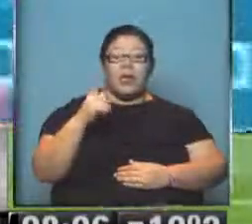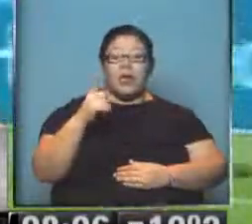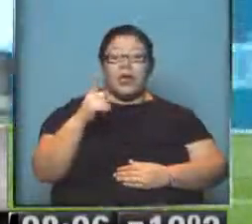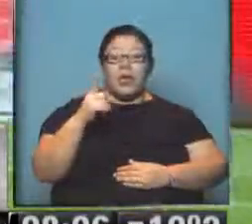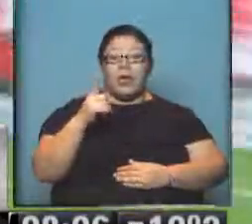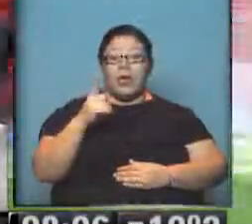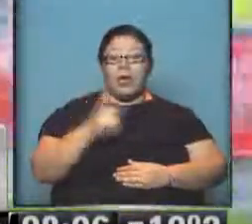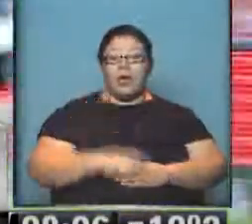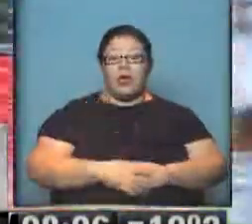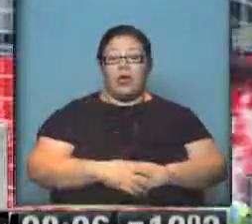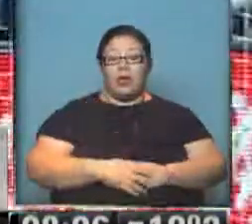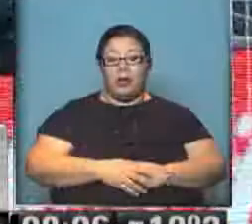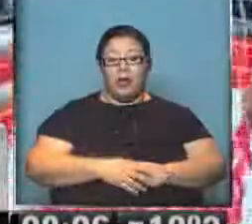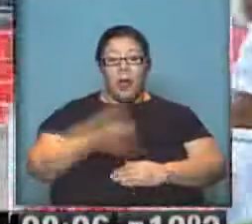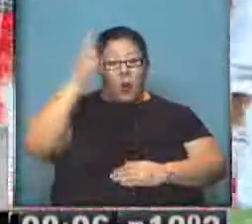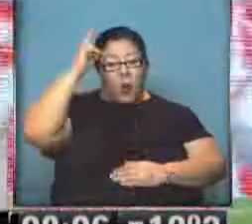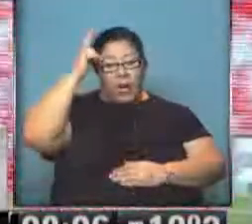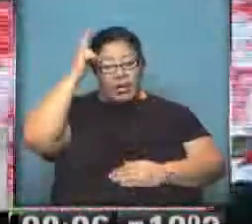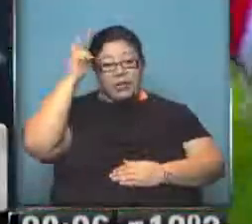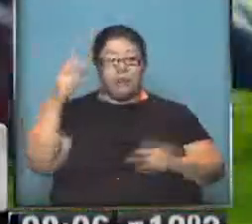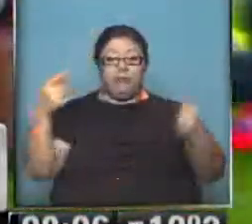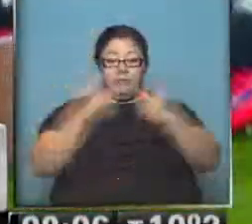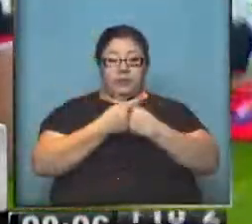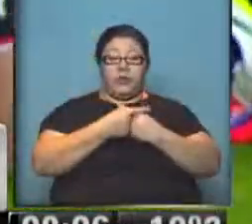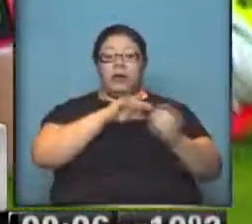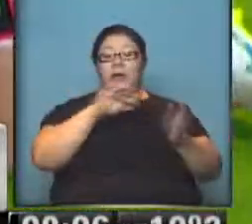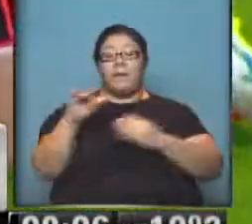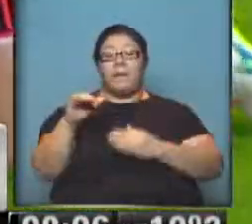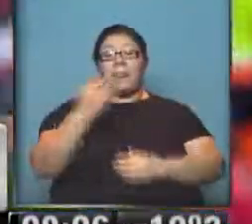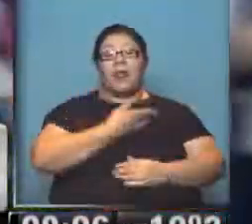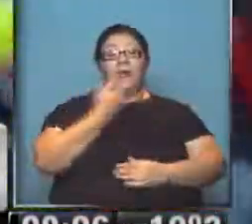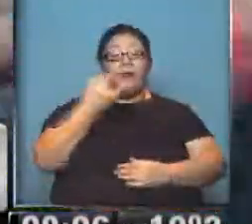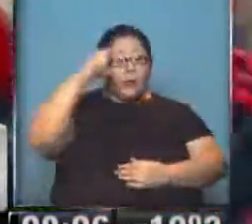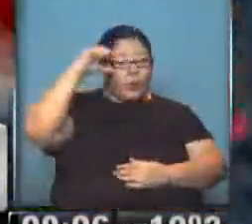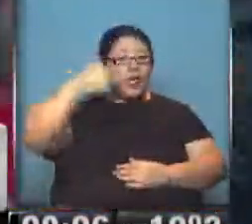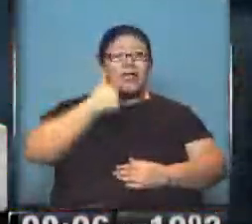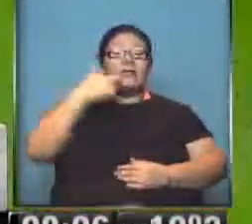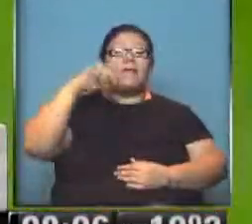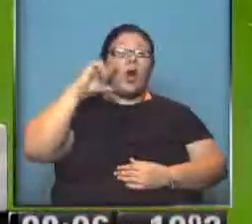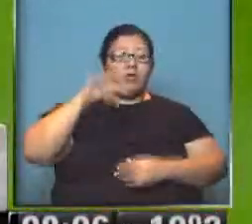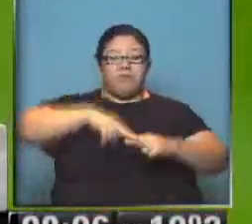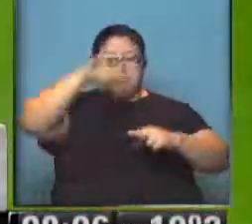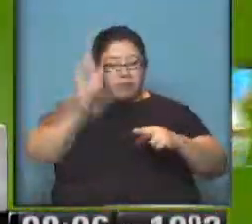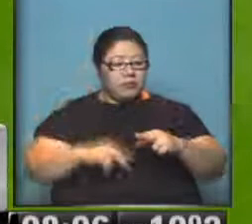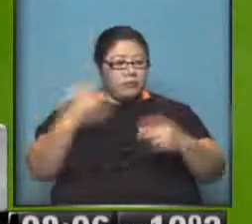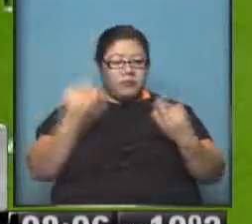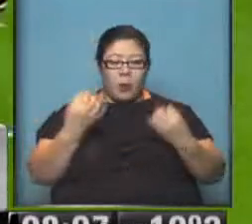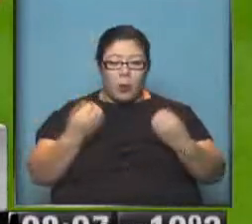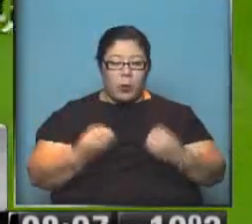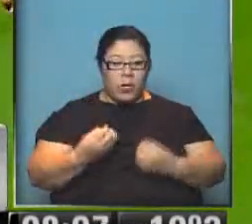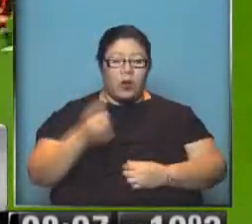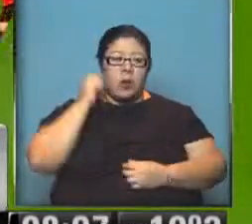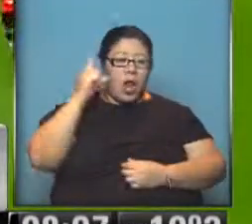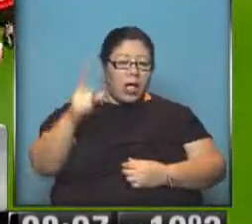sí. Hizo estéril la volada de Crivelli, el buen arquero que tiene, el gasolero que tiene Temperley, Federico